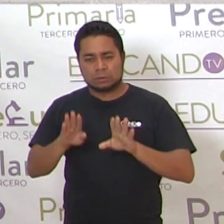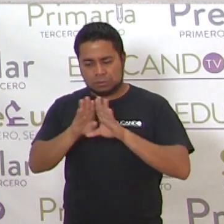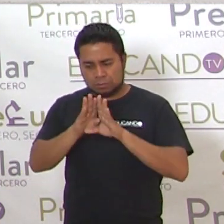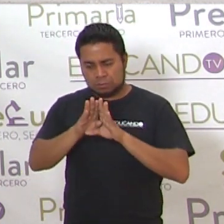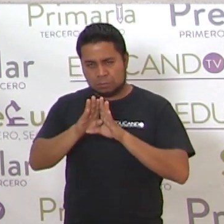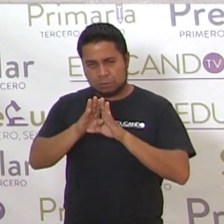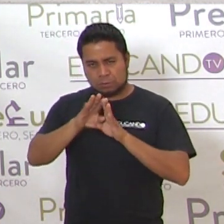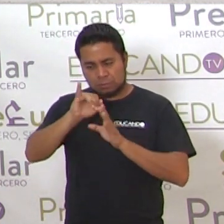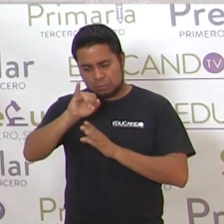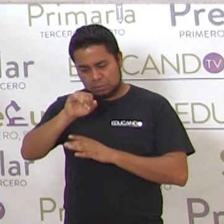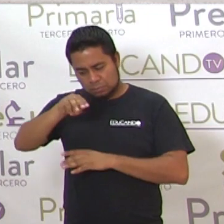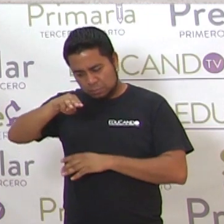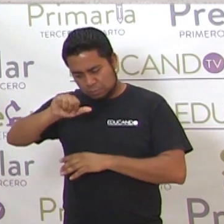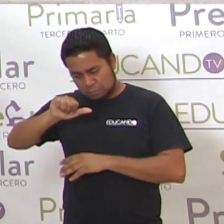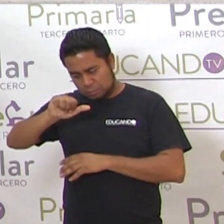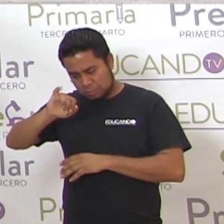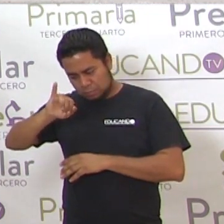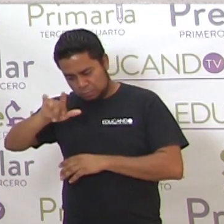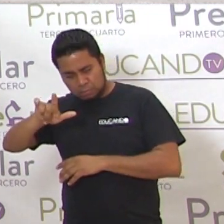bien